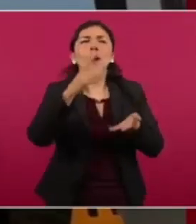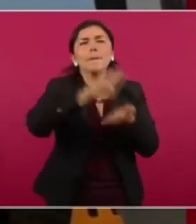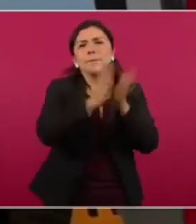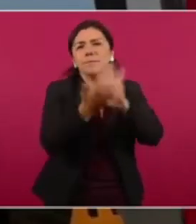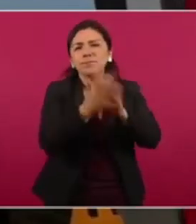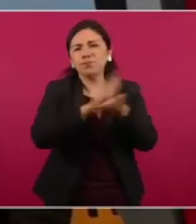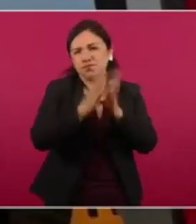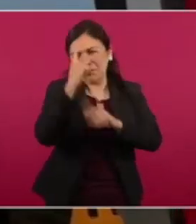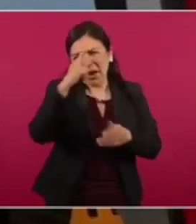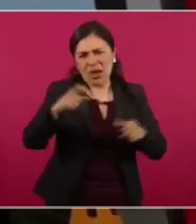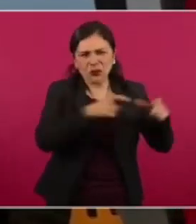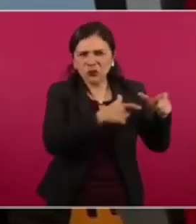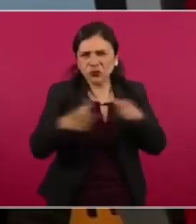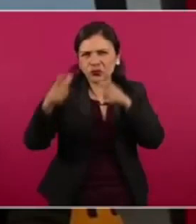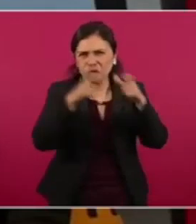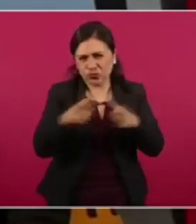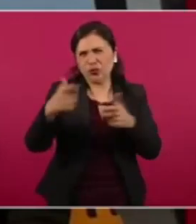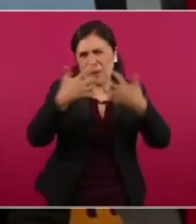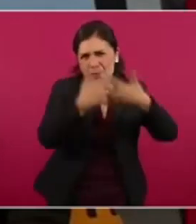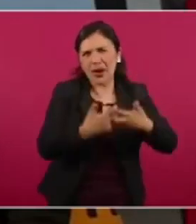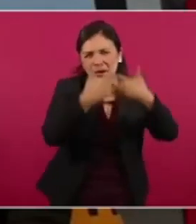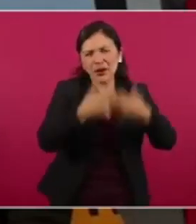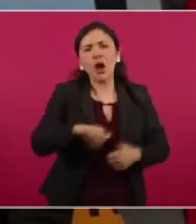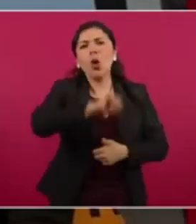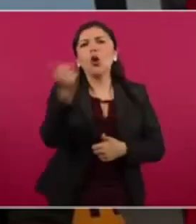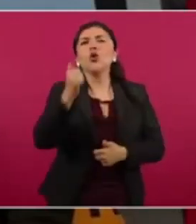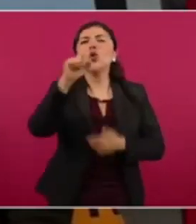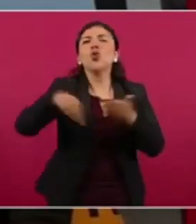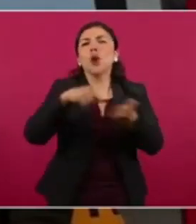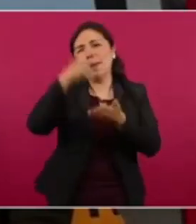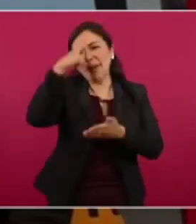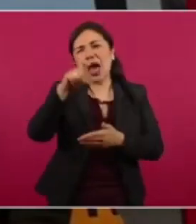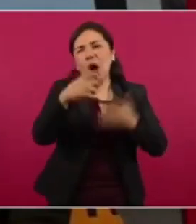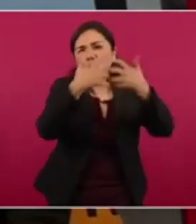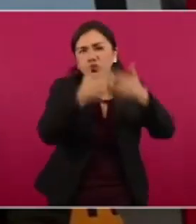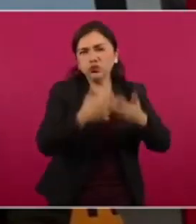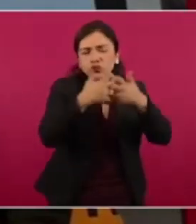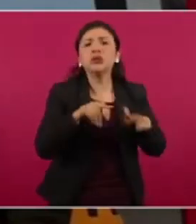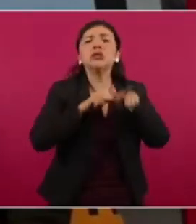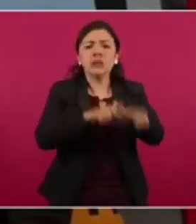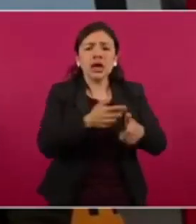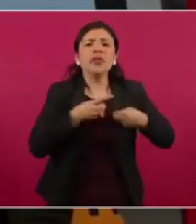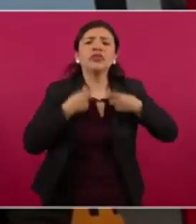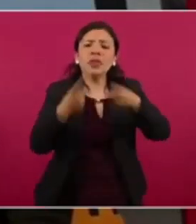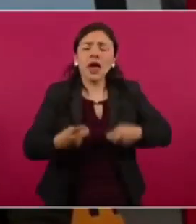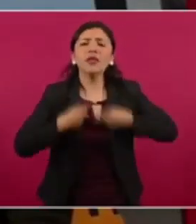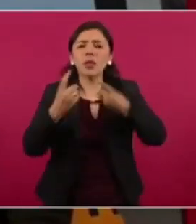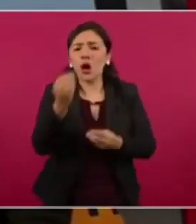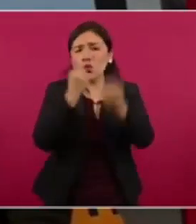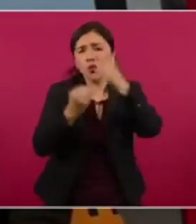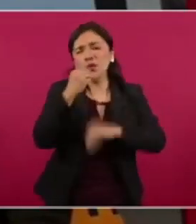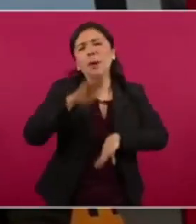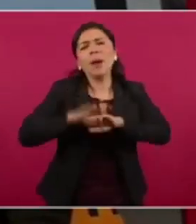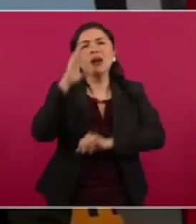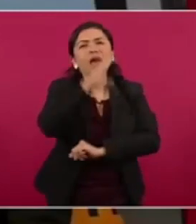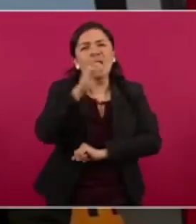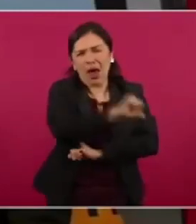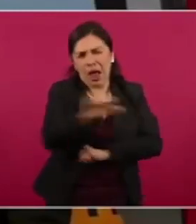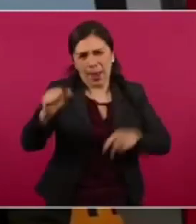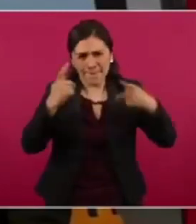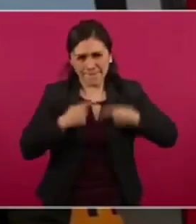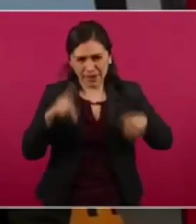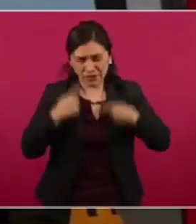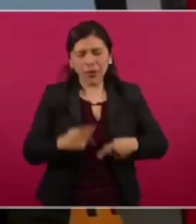planta potabilizadora, continúa proporcionando comidas calientes y el día de